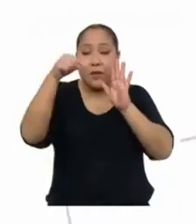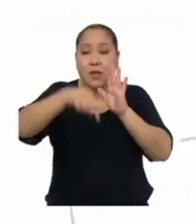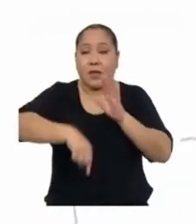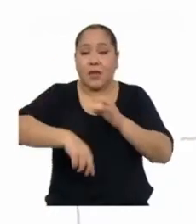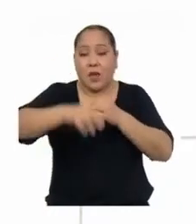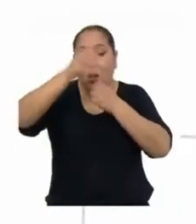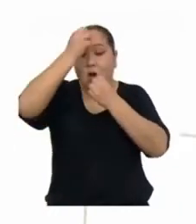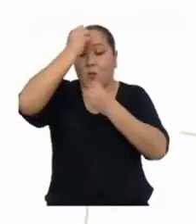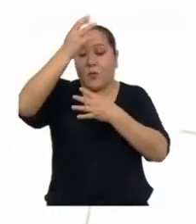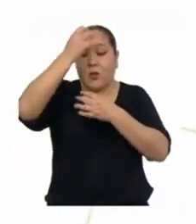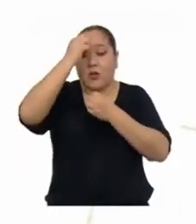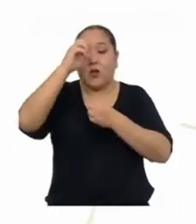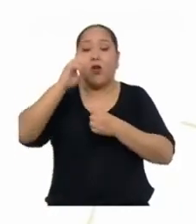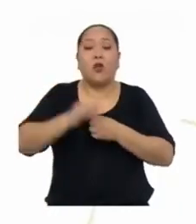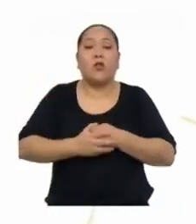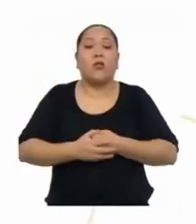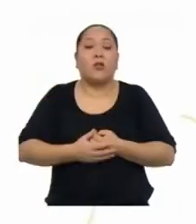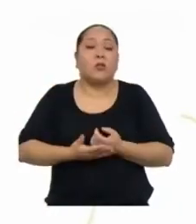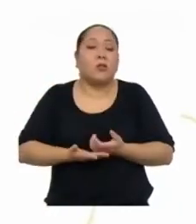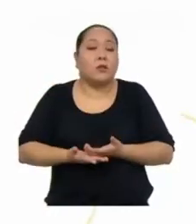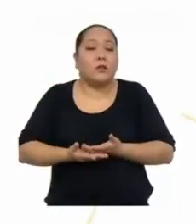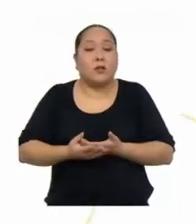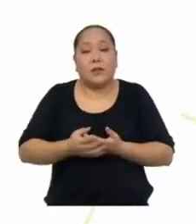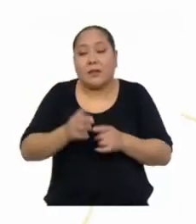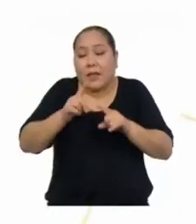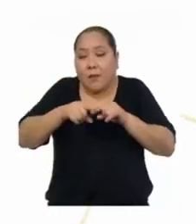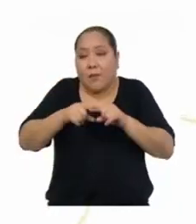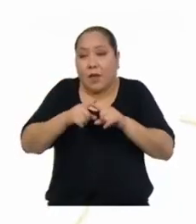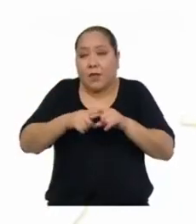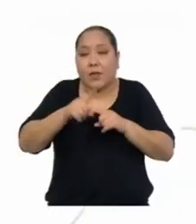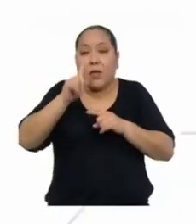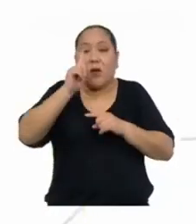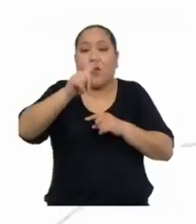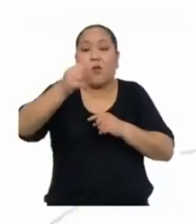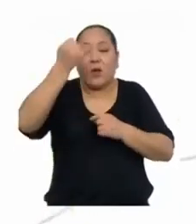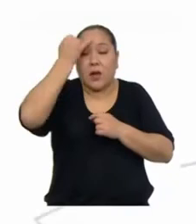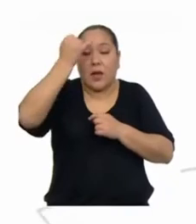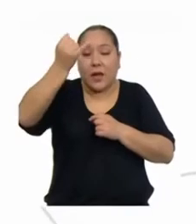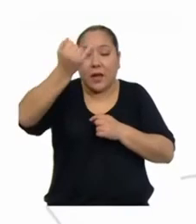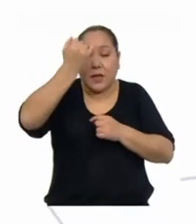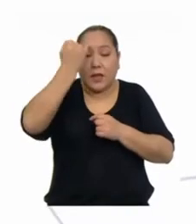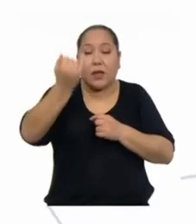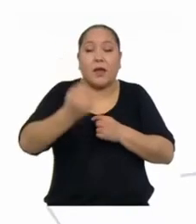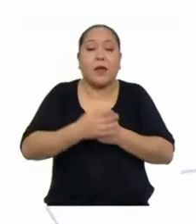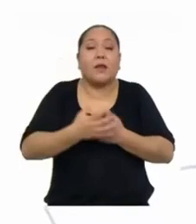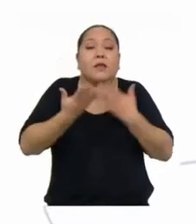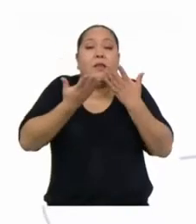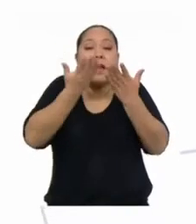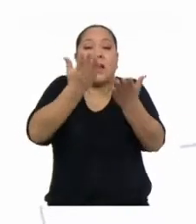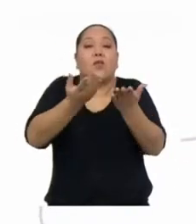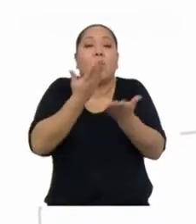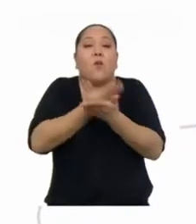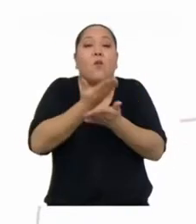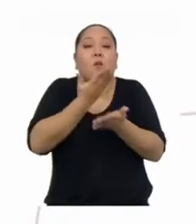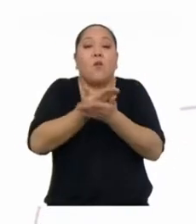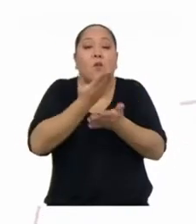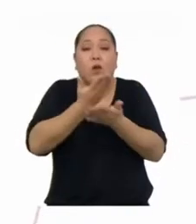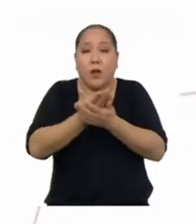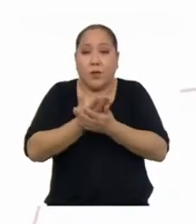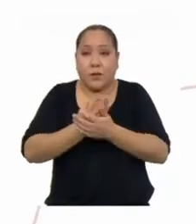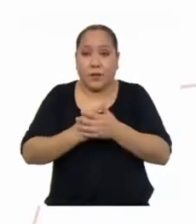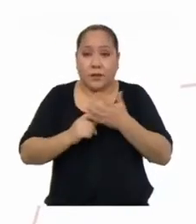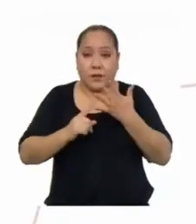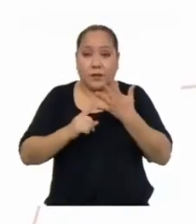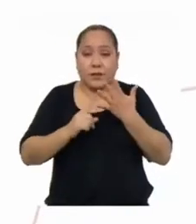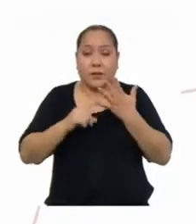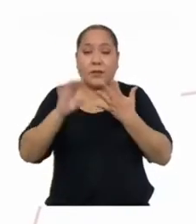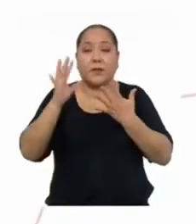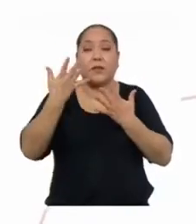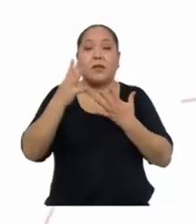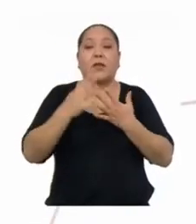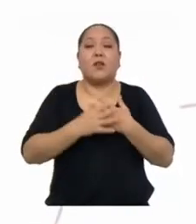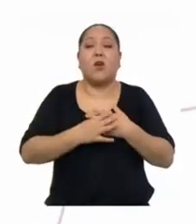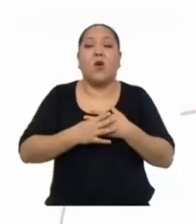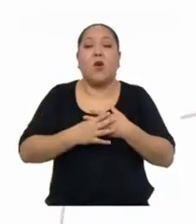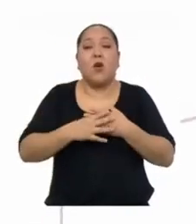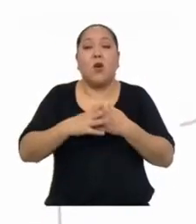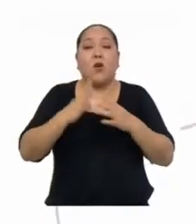o juicio sobre una determinada idea dando pruebas. Y 5.